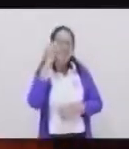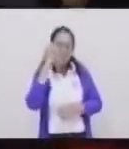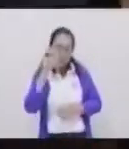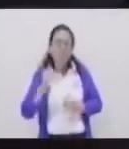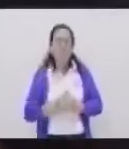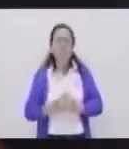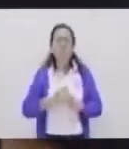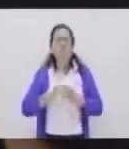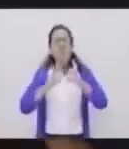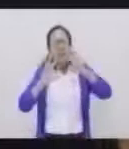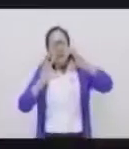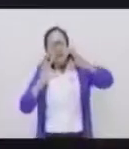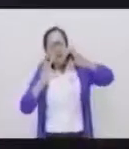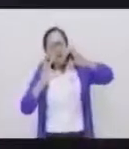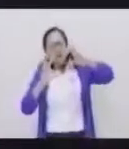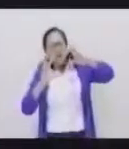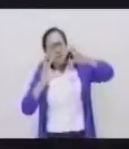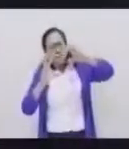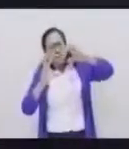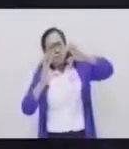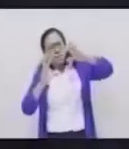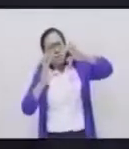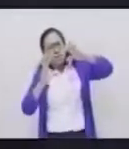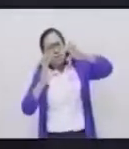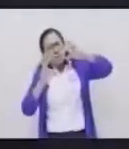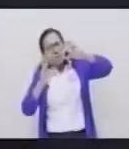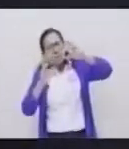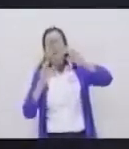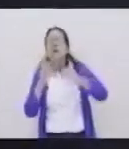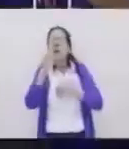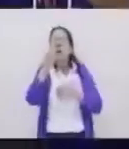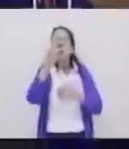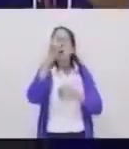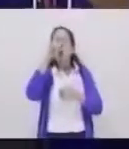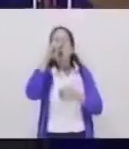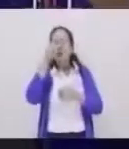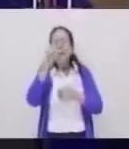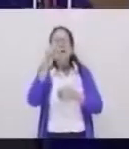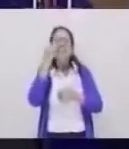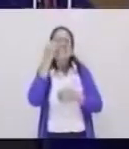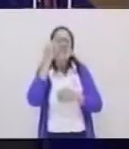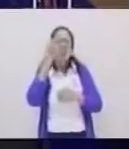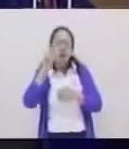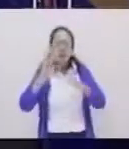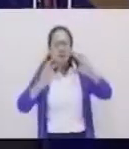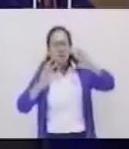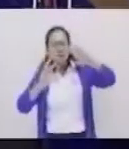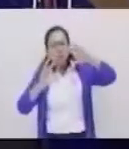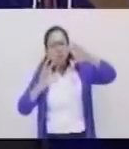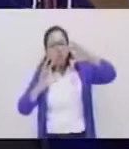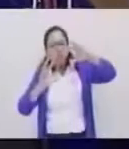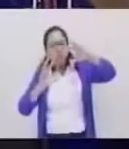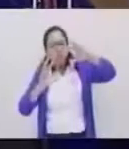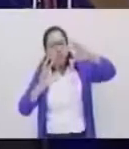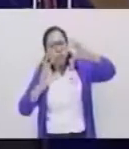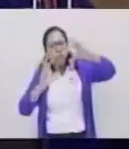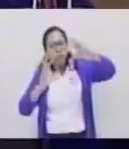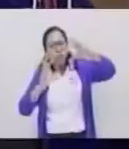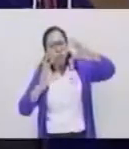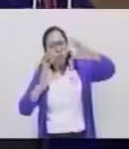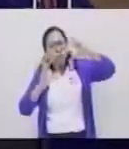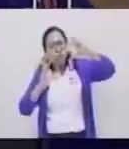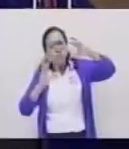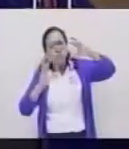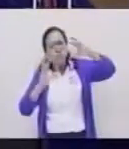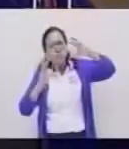¿Ya? Ese movimiento de rotación, por eso se llama rotación, porque está rotando, hace que la Tierra, ¿sí?, en